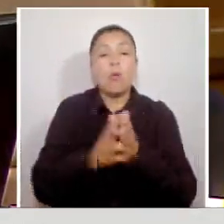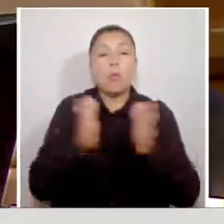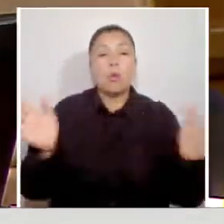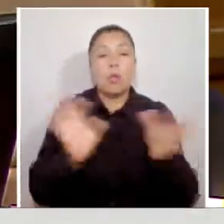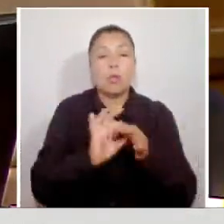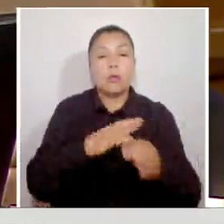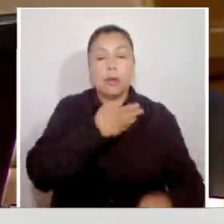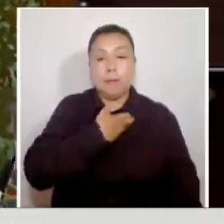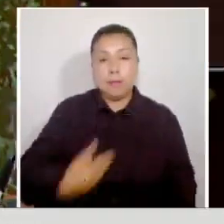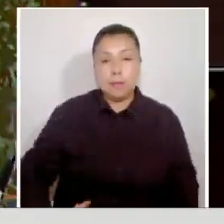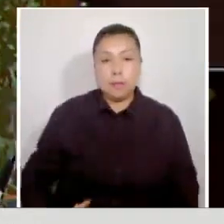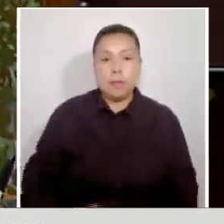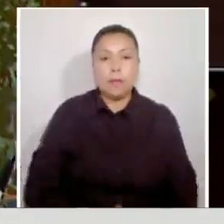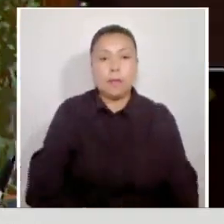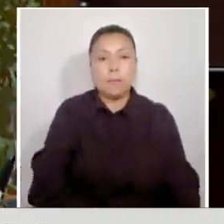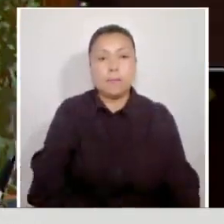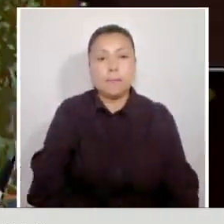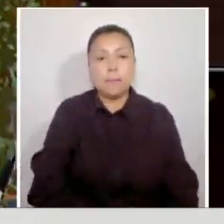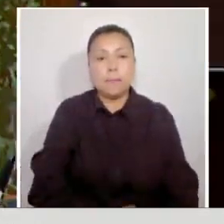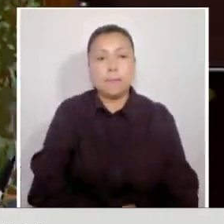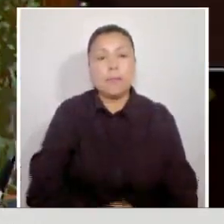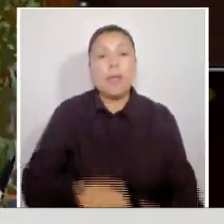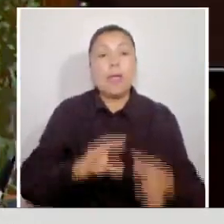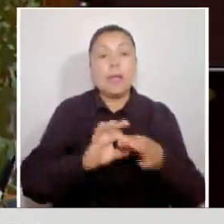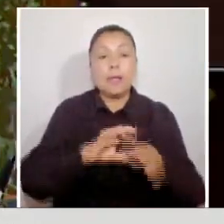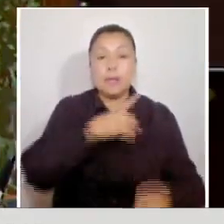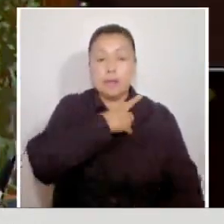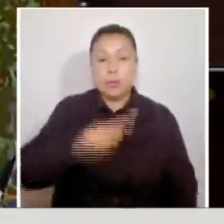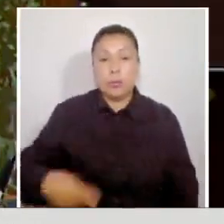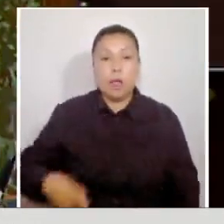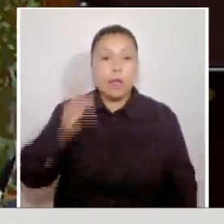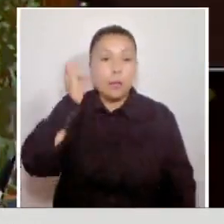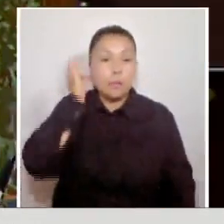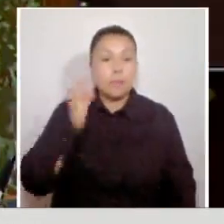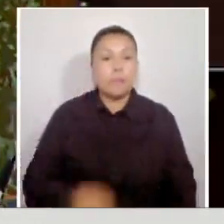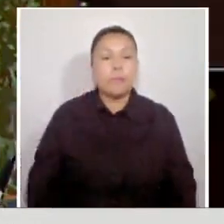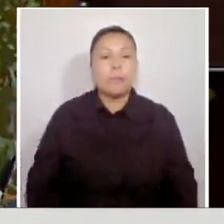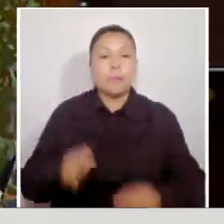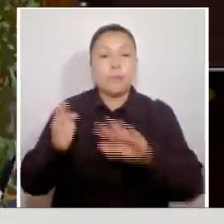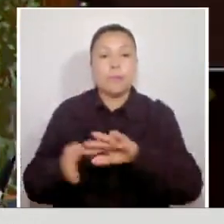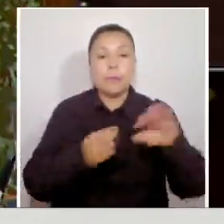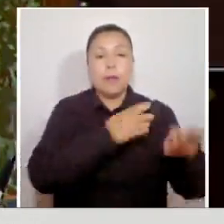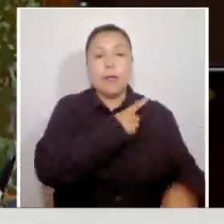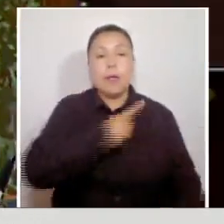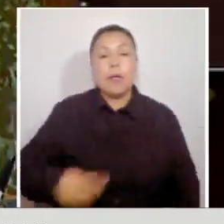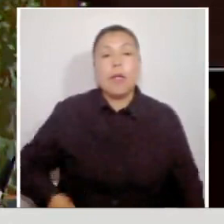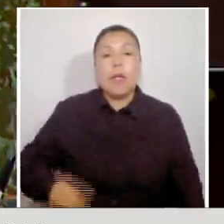presidente Gracias diputada tiene la palabra el diputado